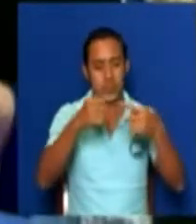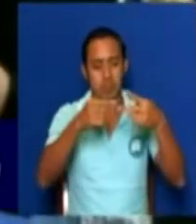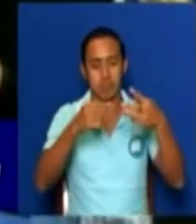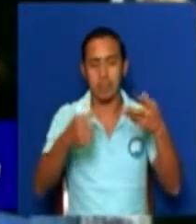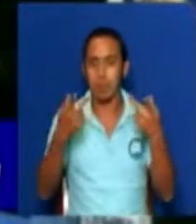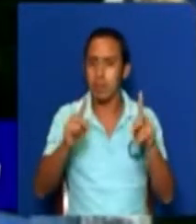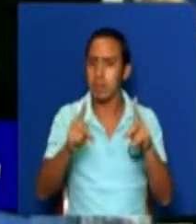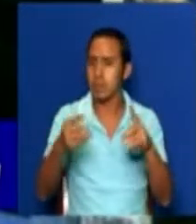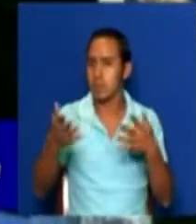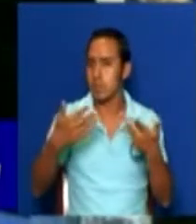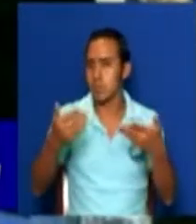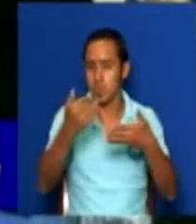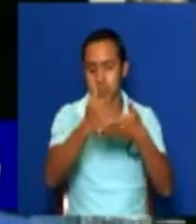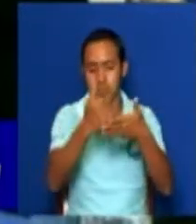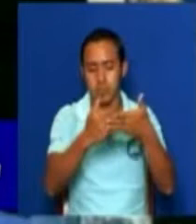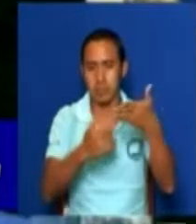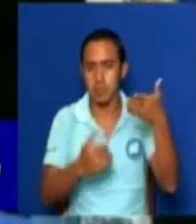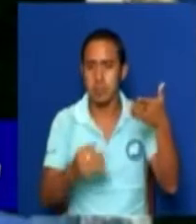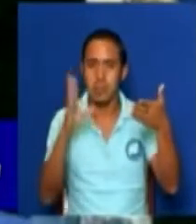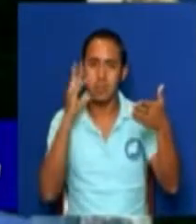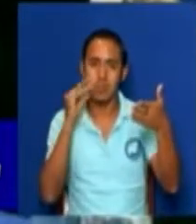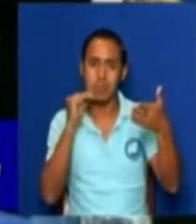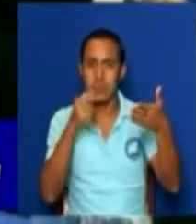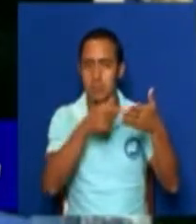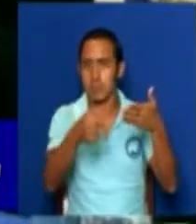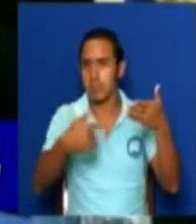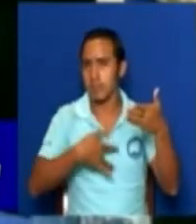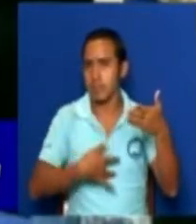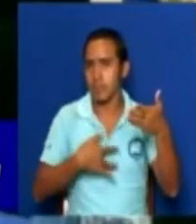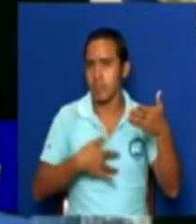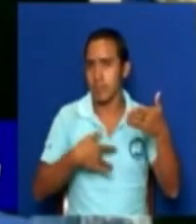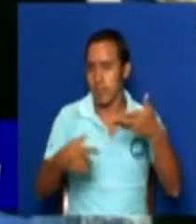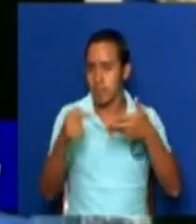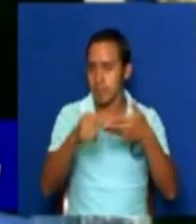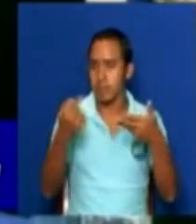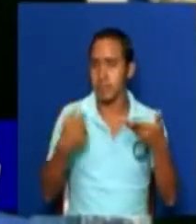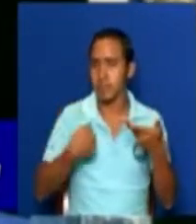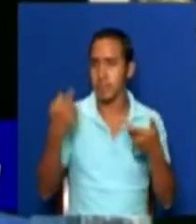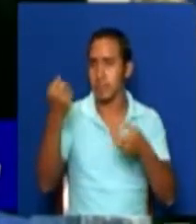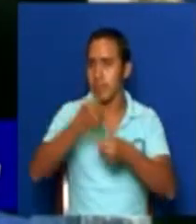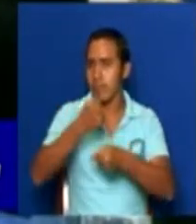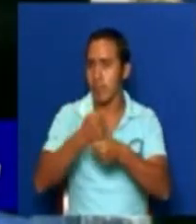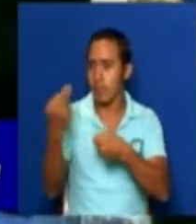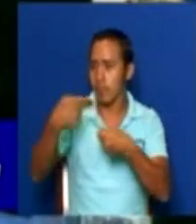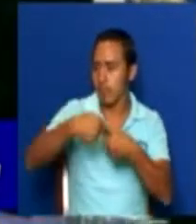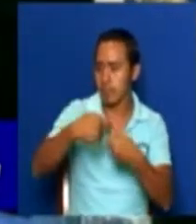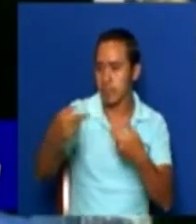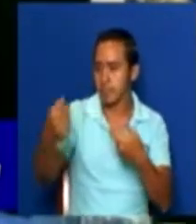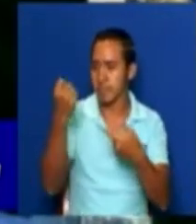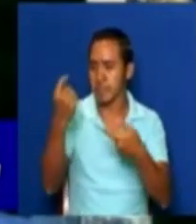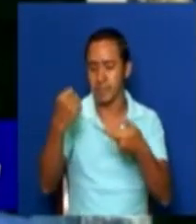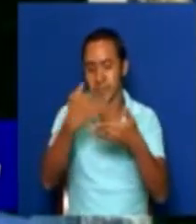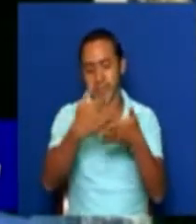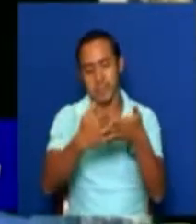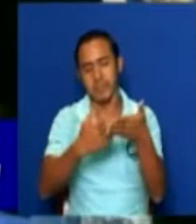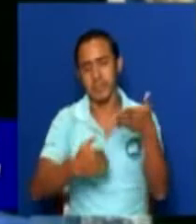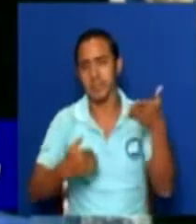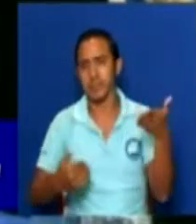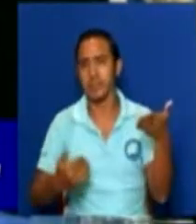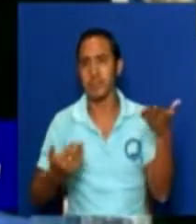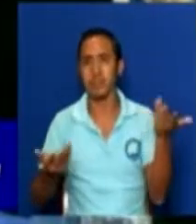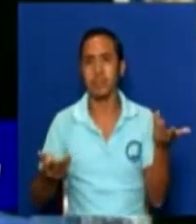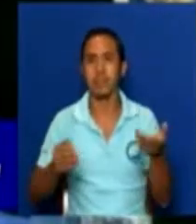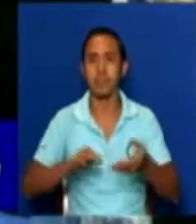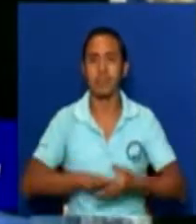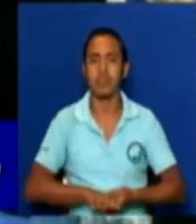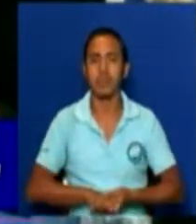reúnen los requerimientos que la demanda de empleo, pues digamos, la oferta de empleo está